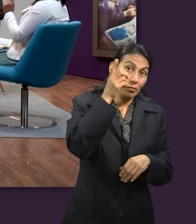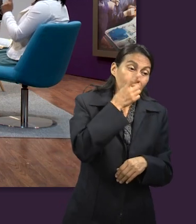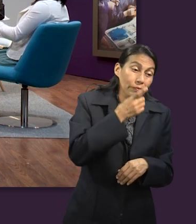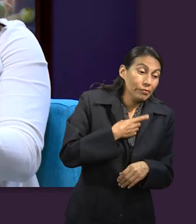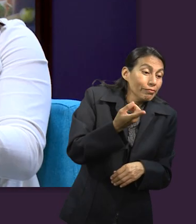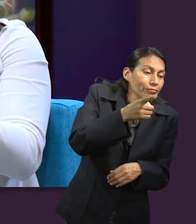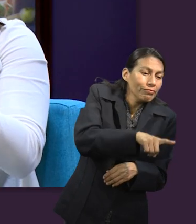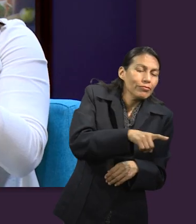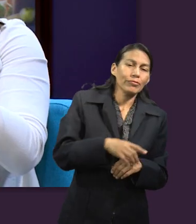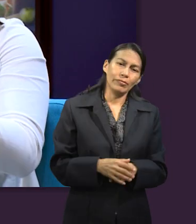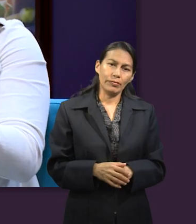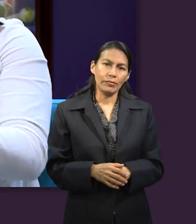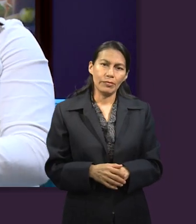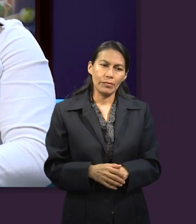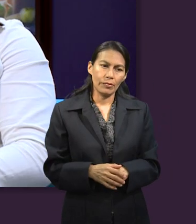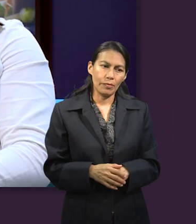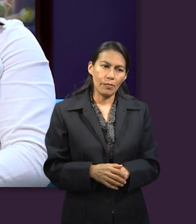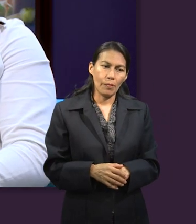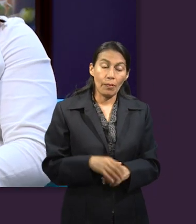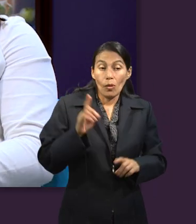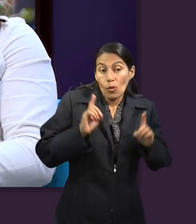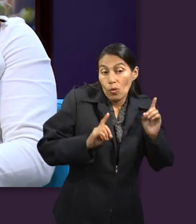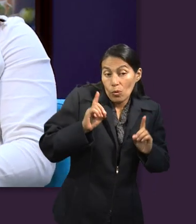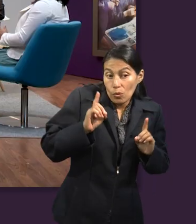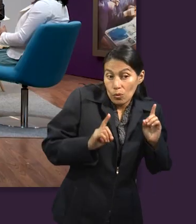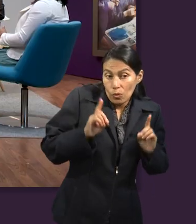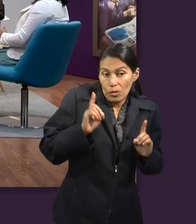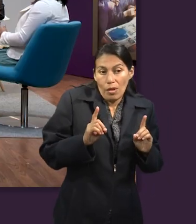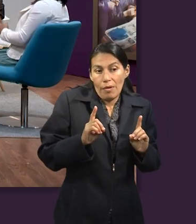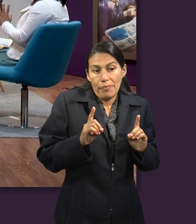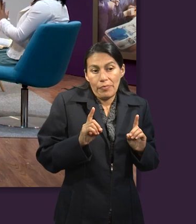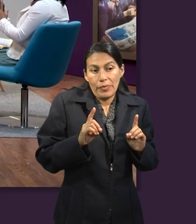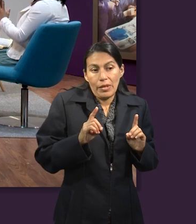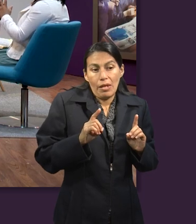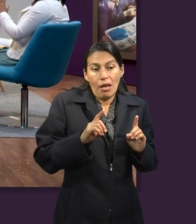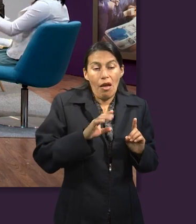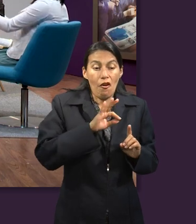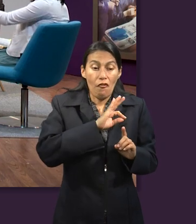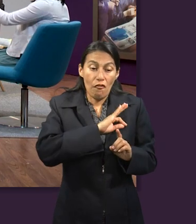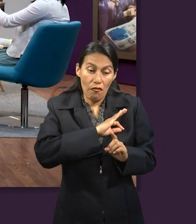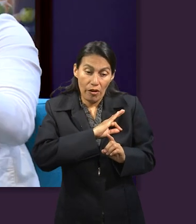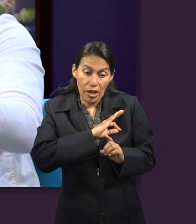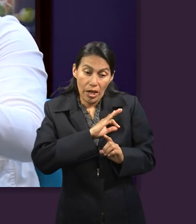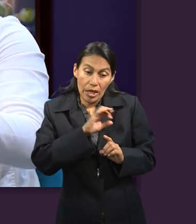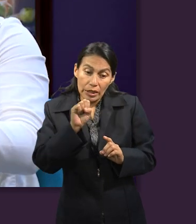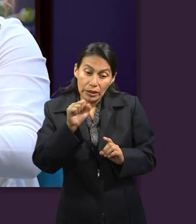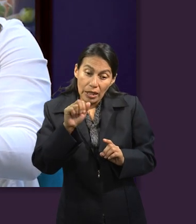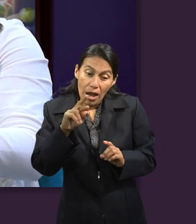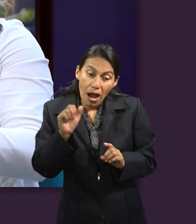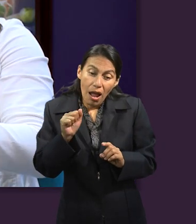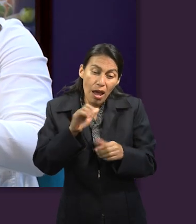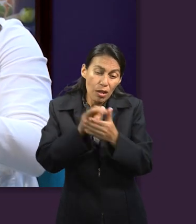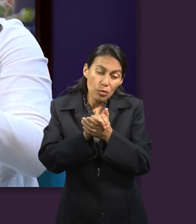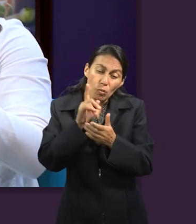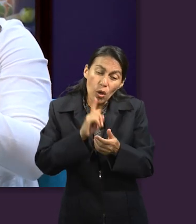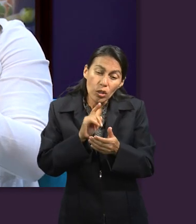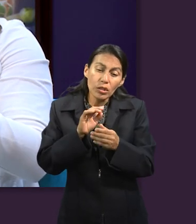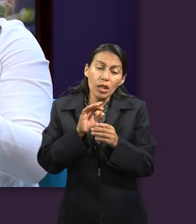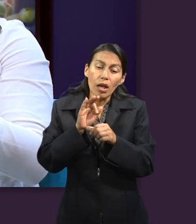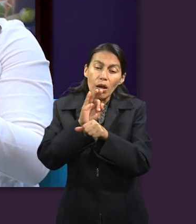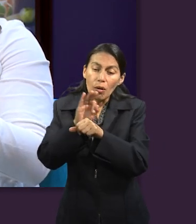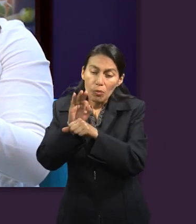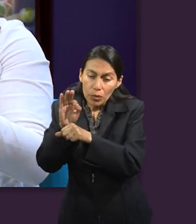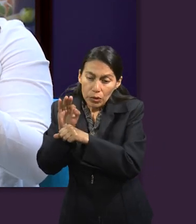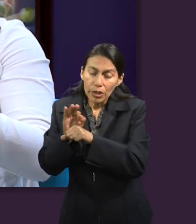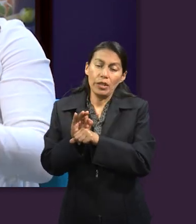acceder a lo que dios le estaba mandando y tal vez tal vez por cuidar la fe de su esposa tal vez por proteger